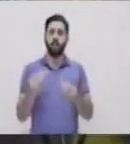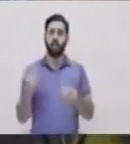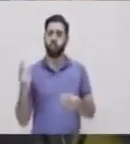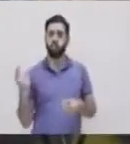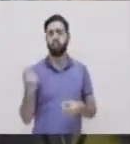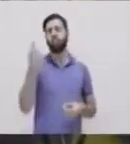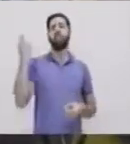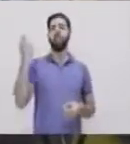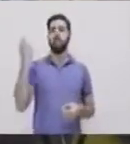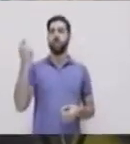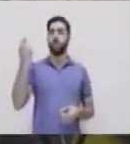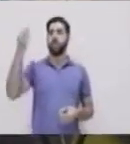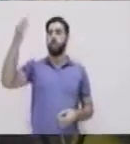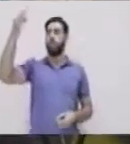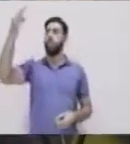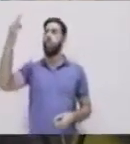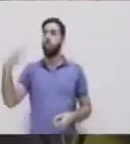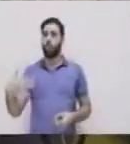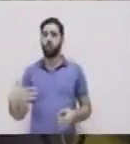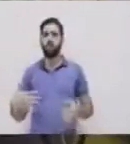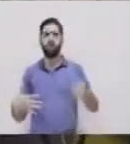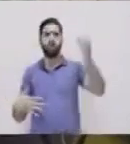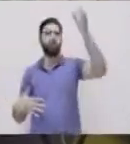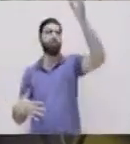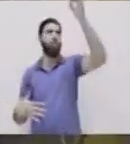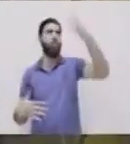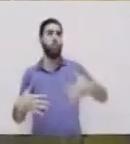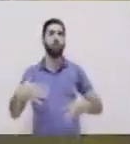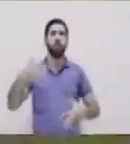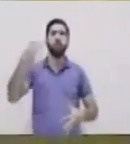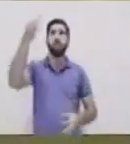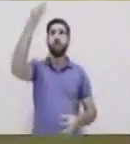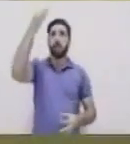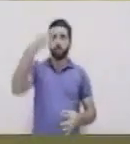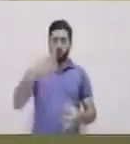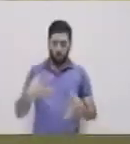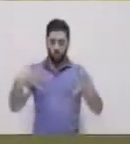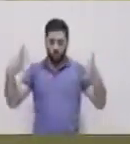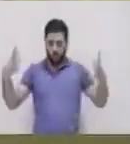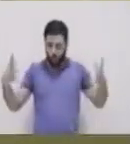por cada gota de agua devolver un torrente.